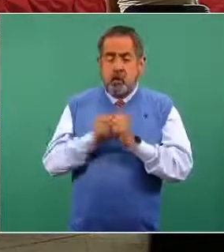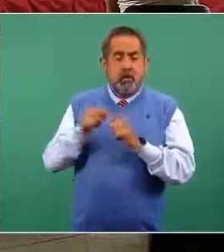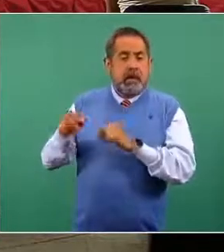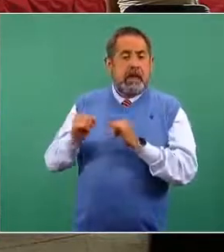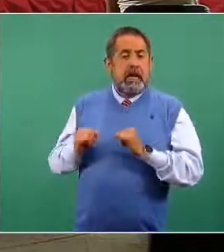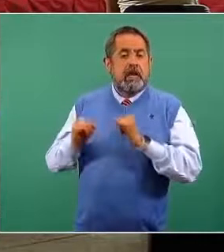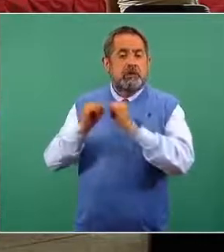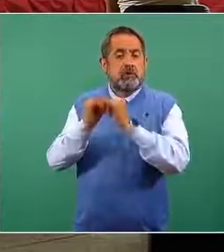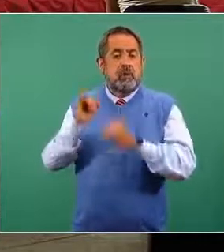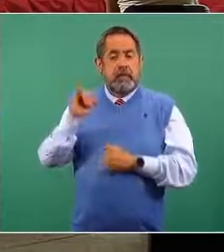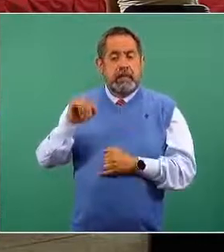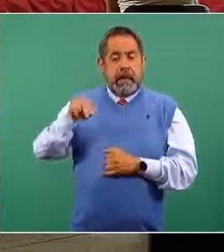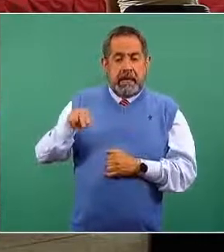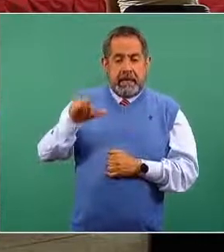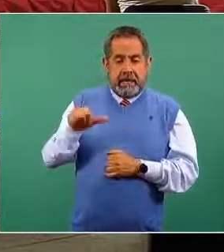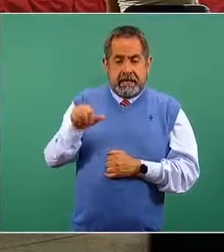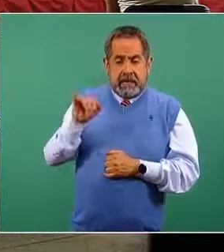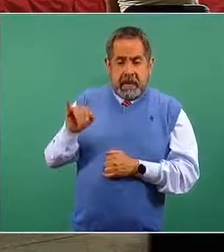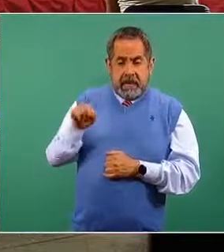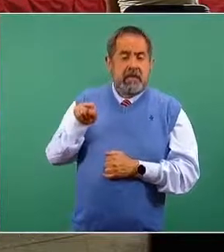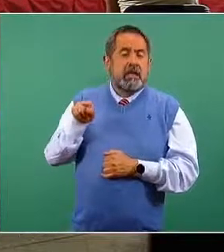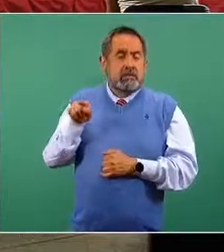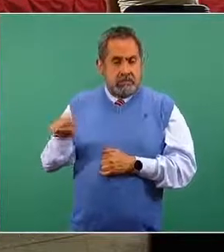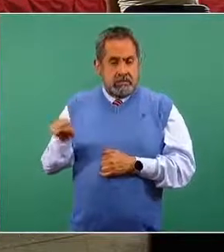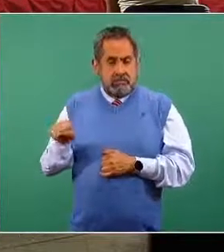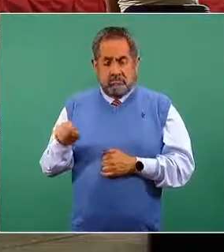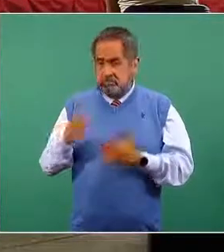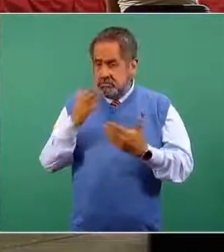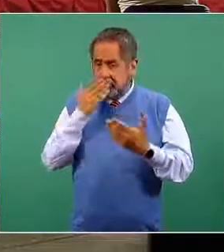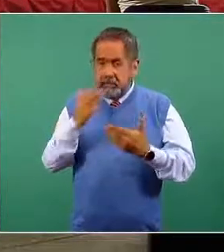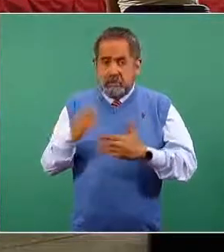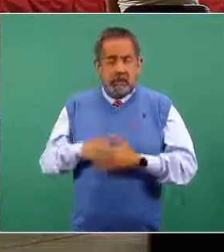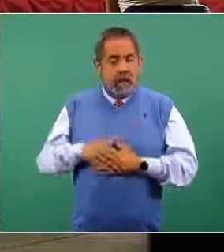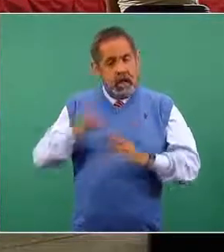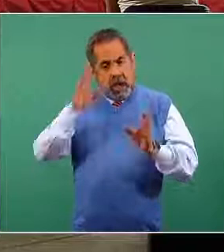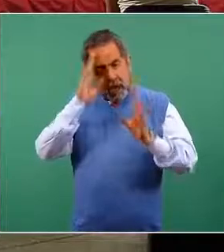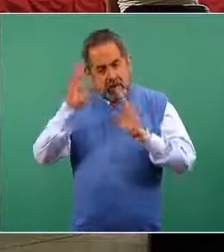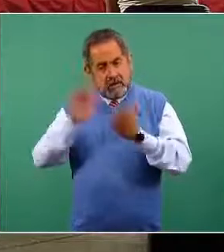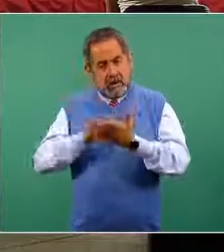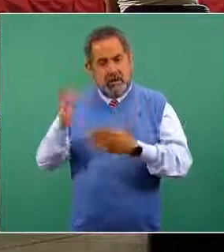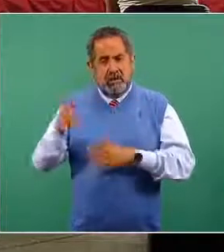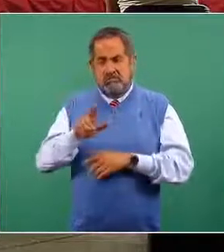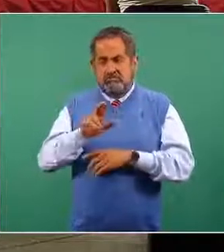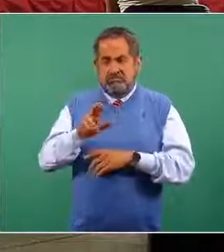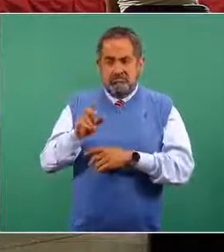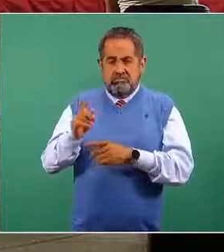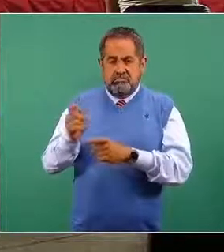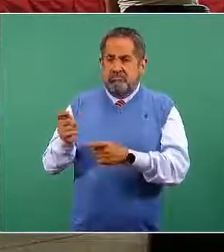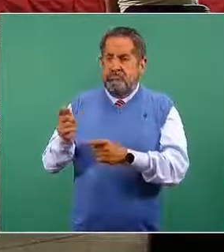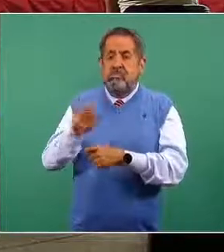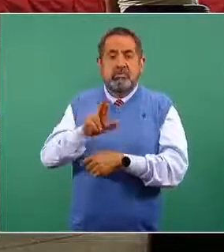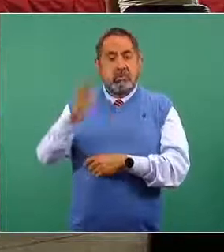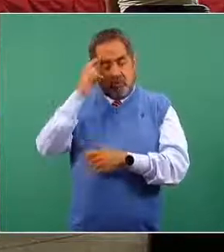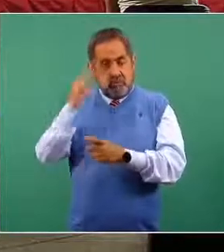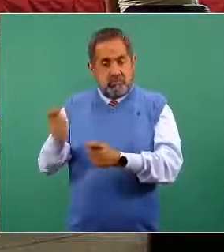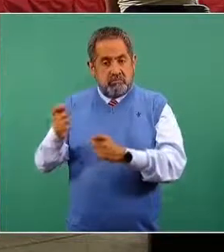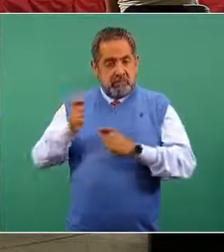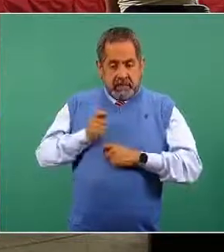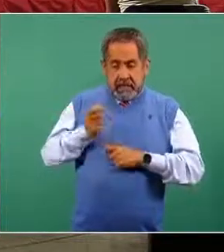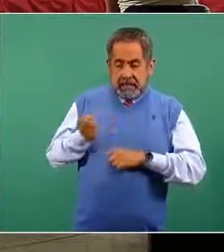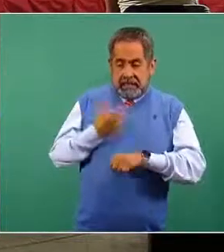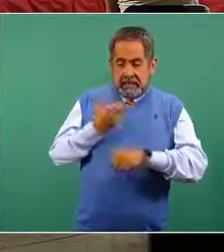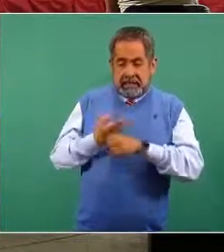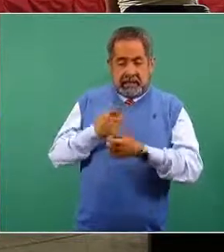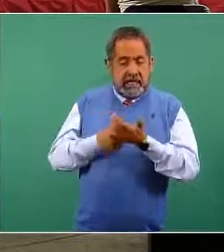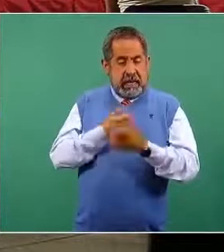Instituto Nacional de Acceso a la Información, y por cierto, agradecemos el reconocimiento que le dio a la Secretaría de